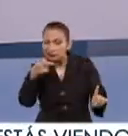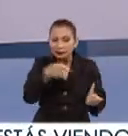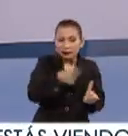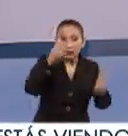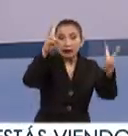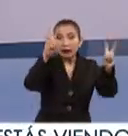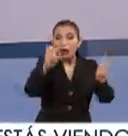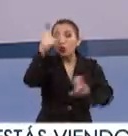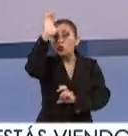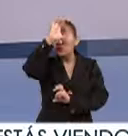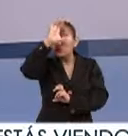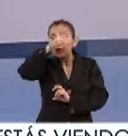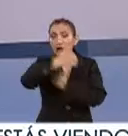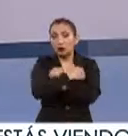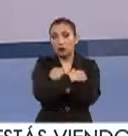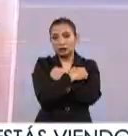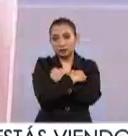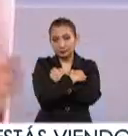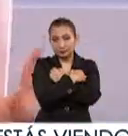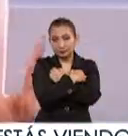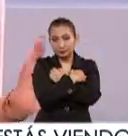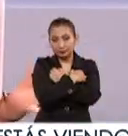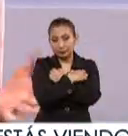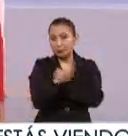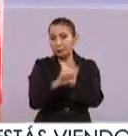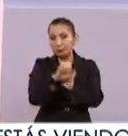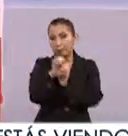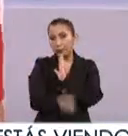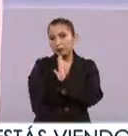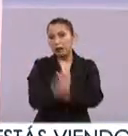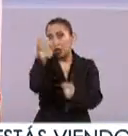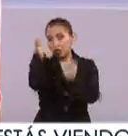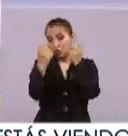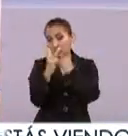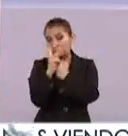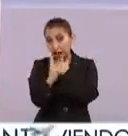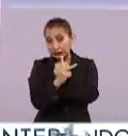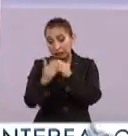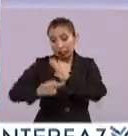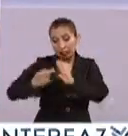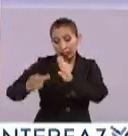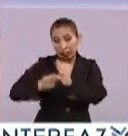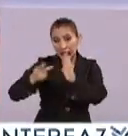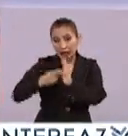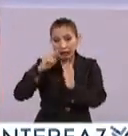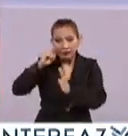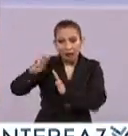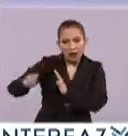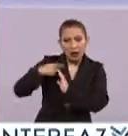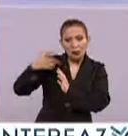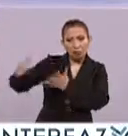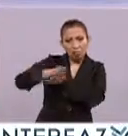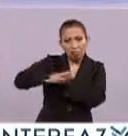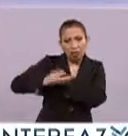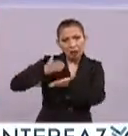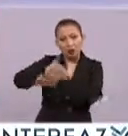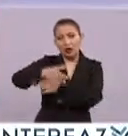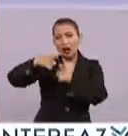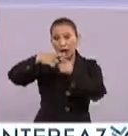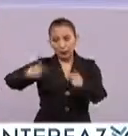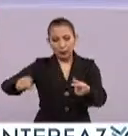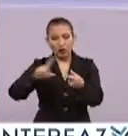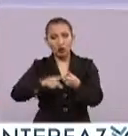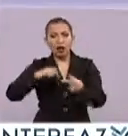las del tipo cultural y educativo. Por ejemplo, varios países frecuentemente expuestos a eventos disruptivos, como lo son